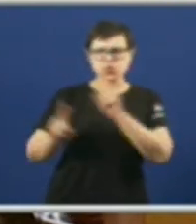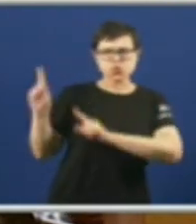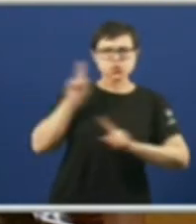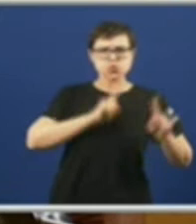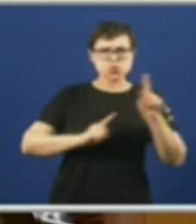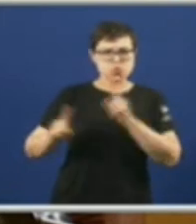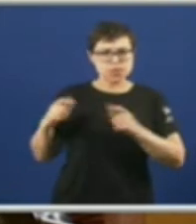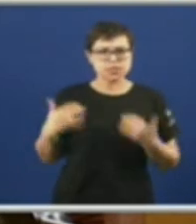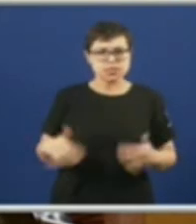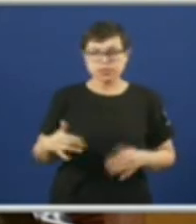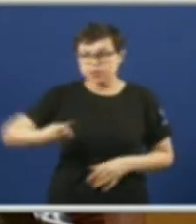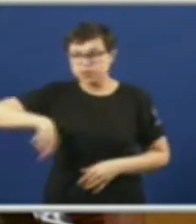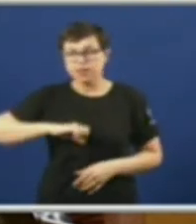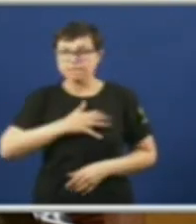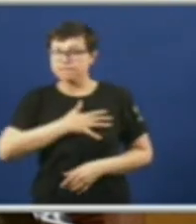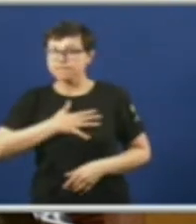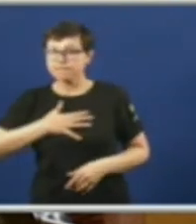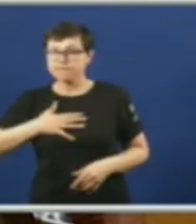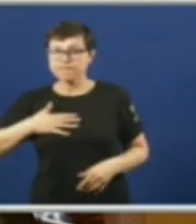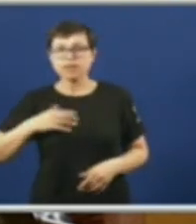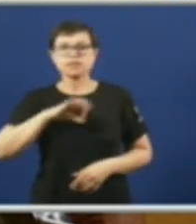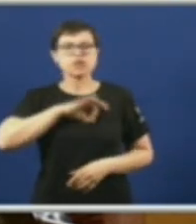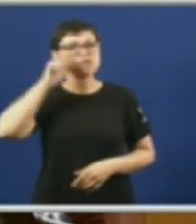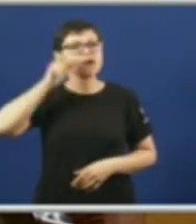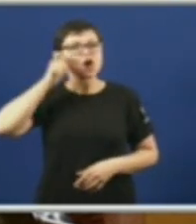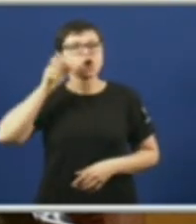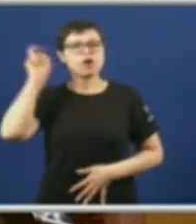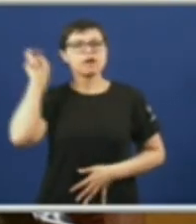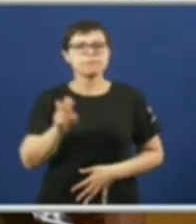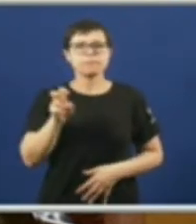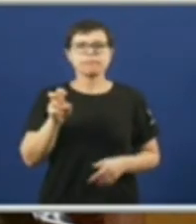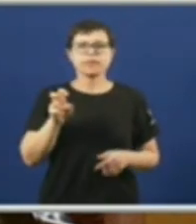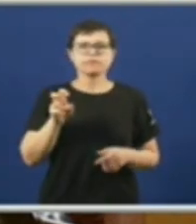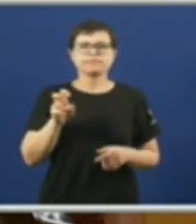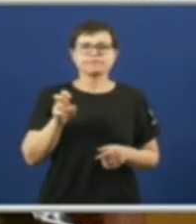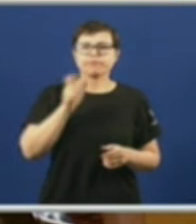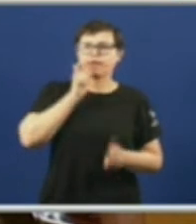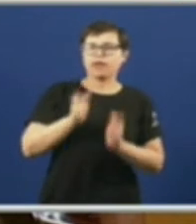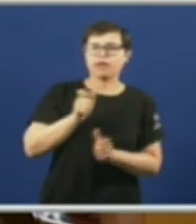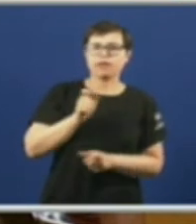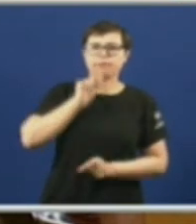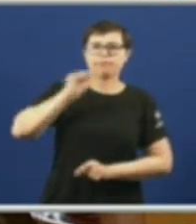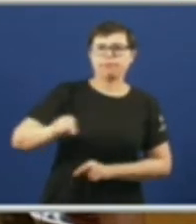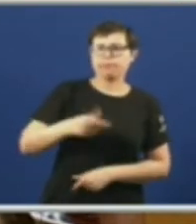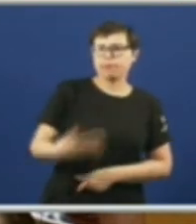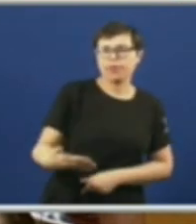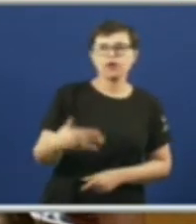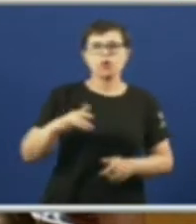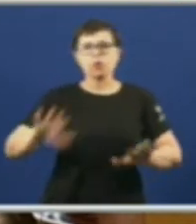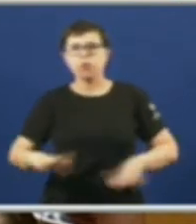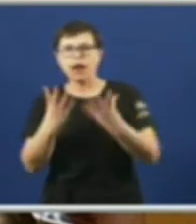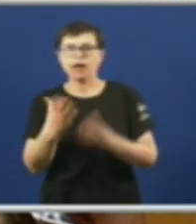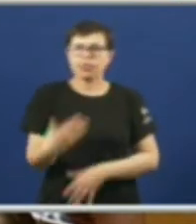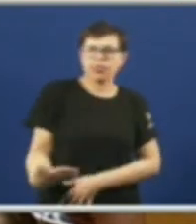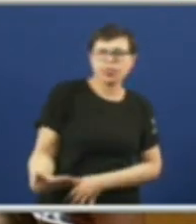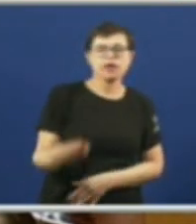A nos gustaríanos, señor Feijóo, que vostede, en vez de vir aquí a descalificar unha convocatoria de folga e intentar descalificar